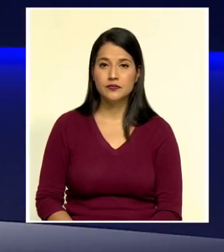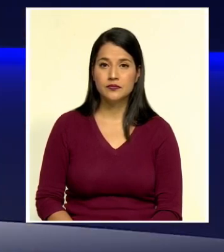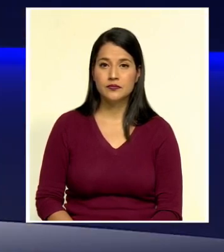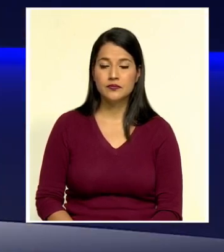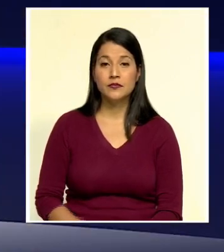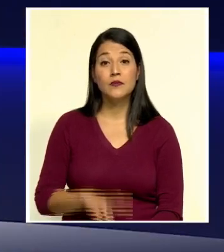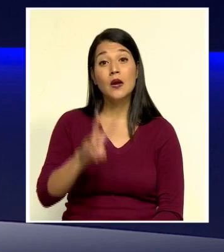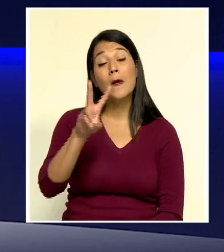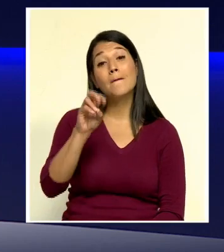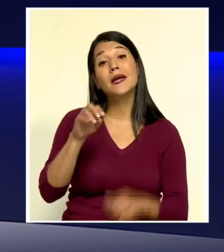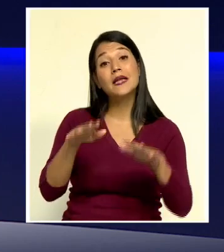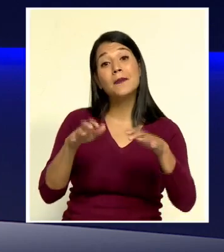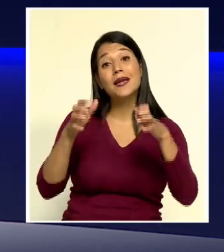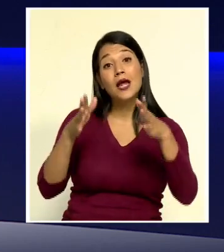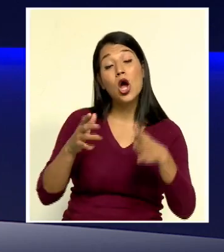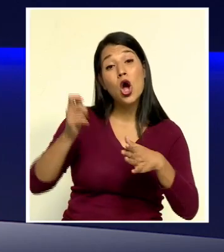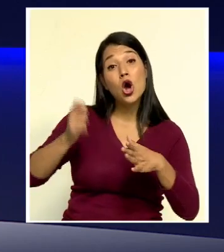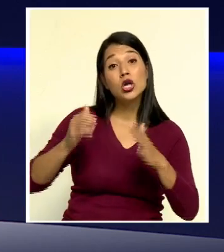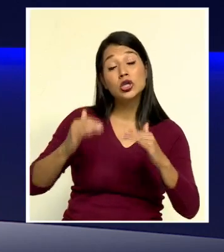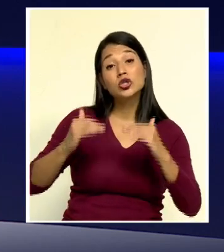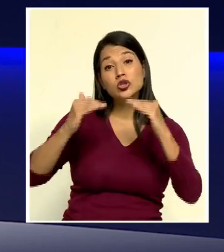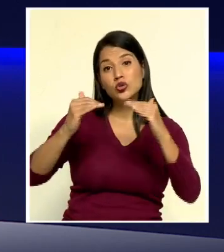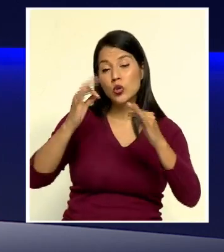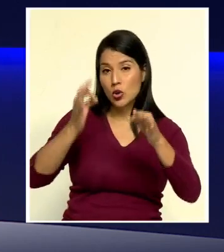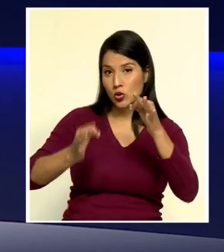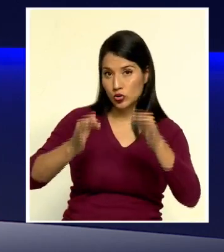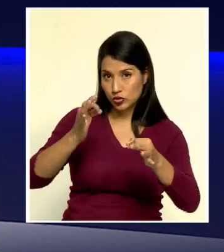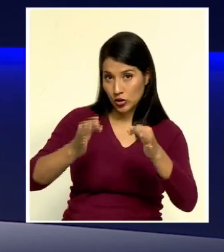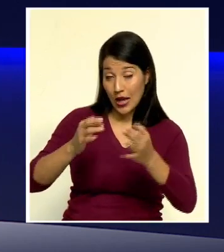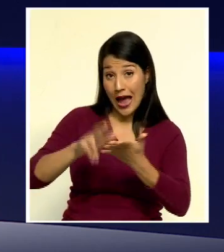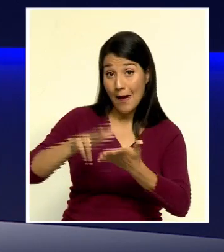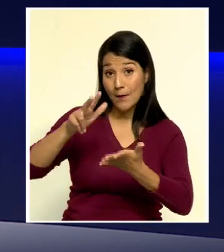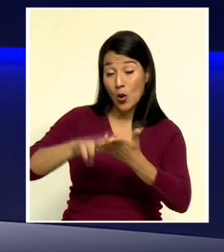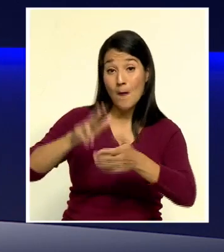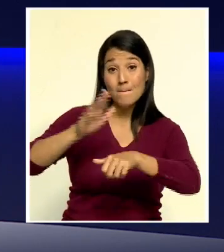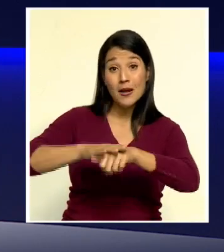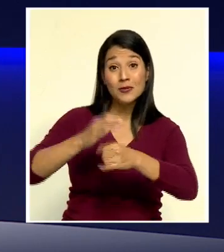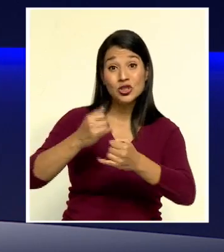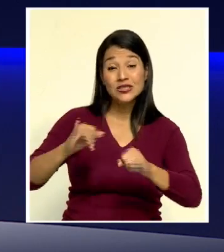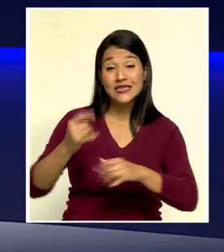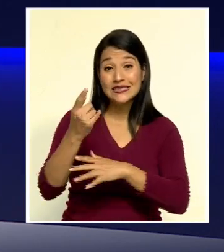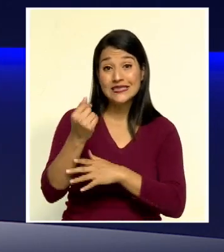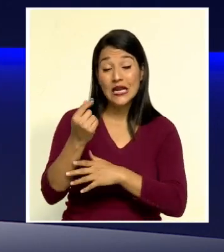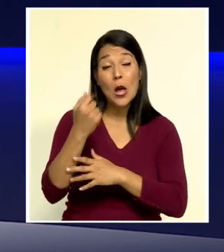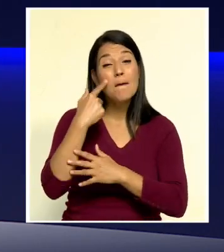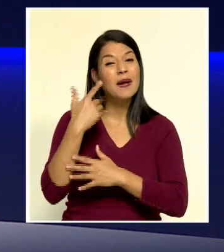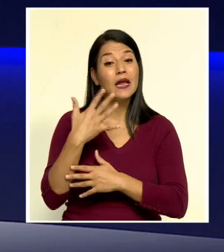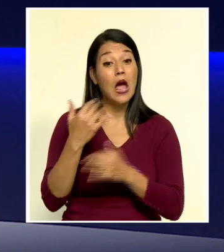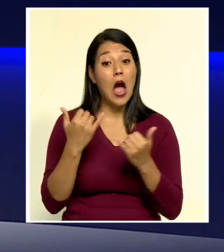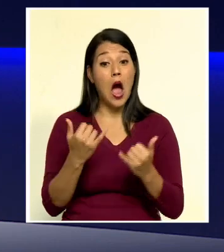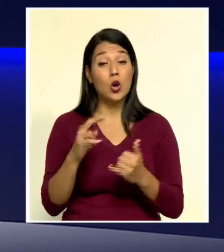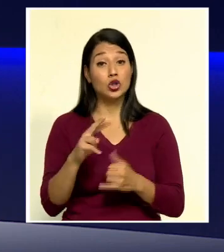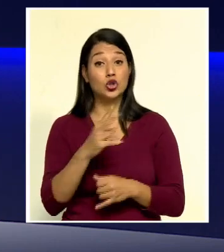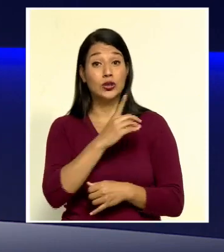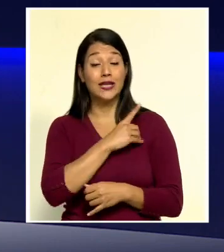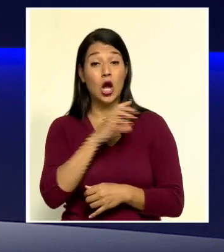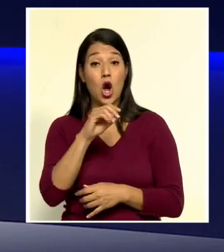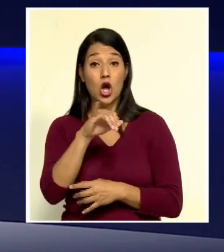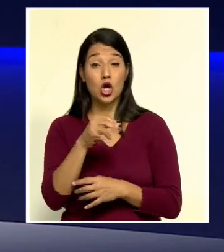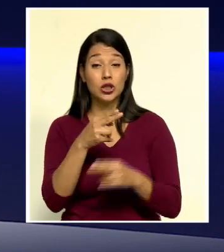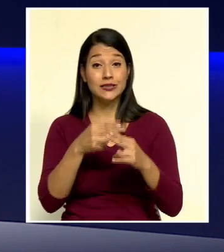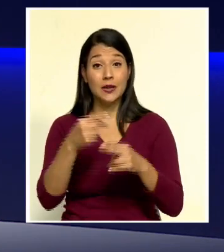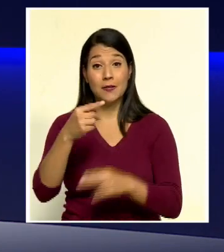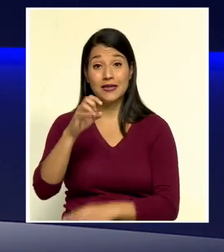Veinte magistrados de la Corte Suprema de Justicia aprobaron el permiso sin goce de salario para que el actual subdirector del OIJ,